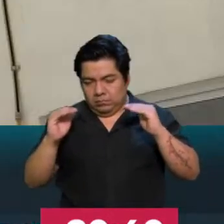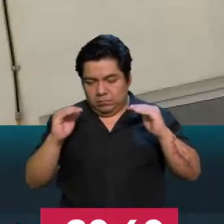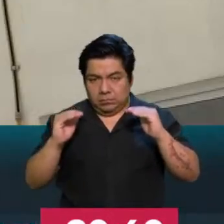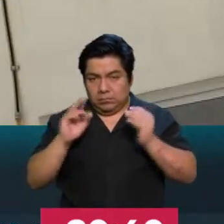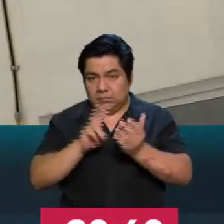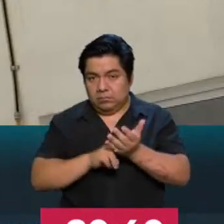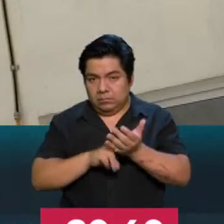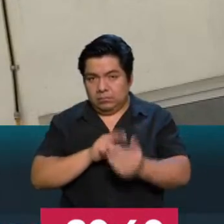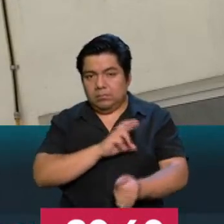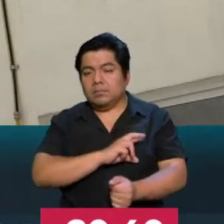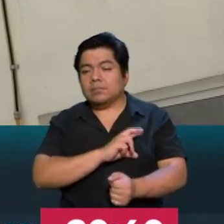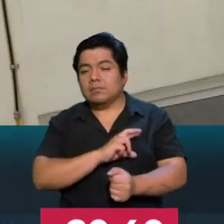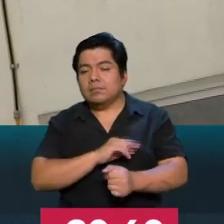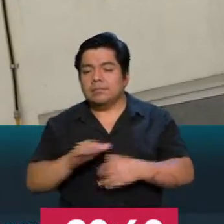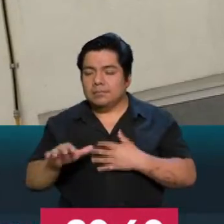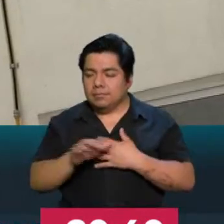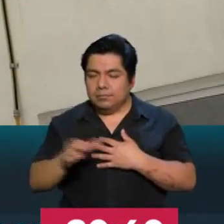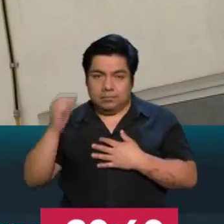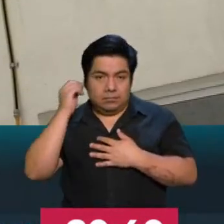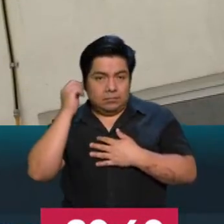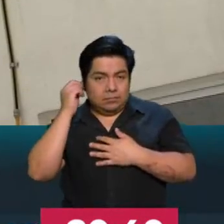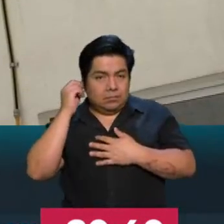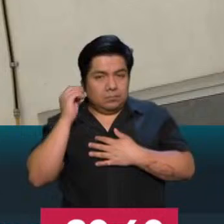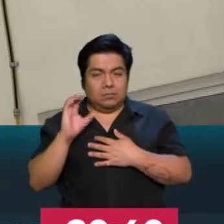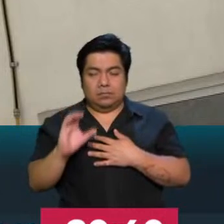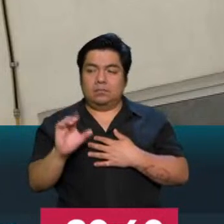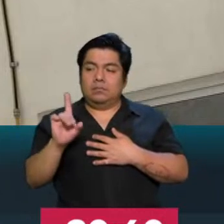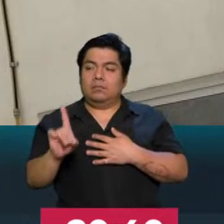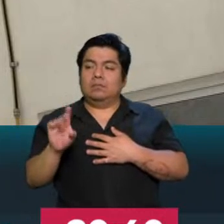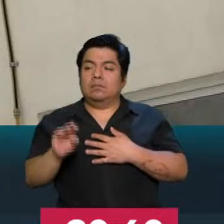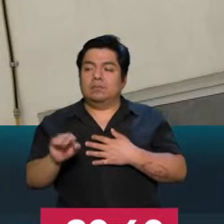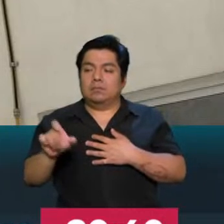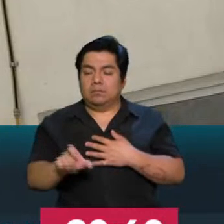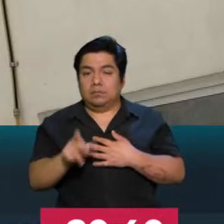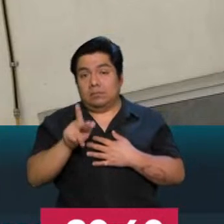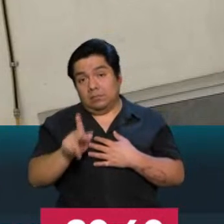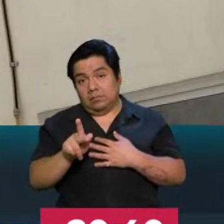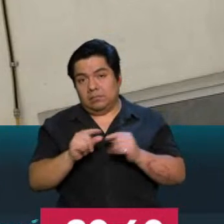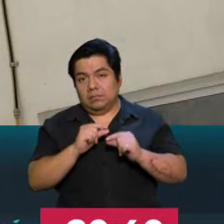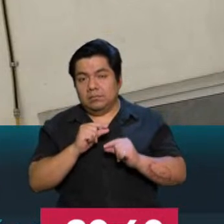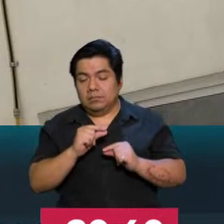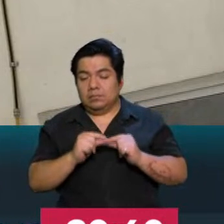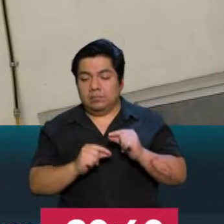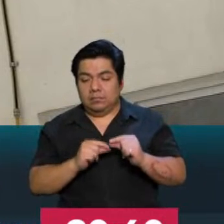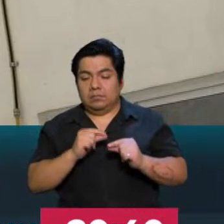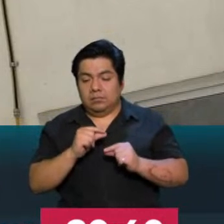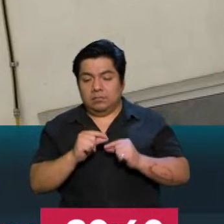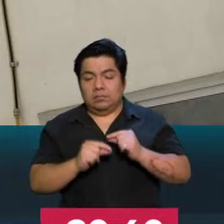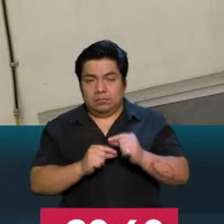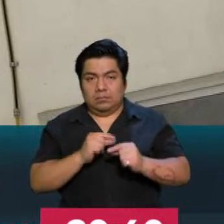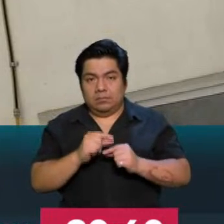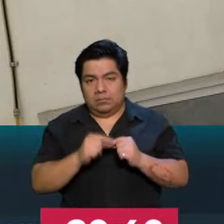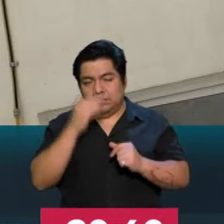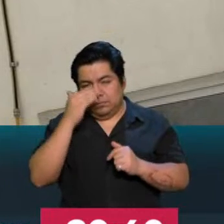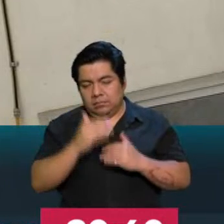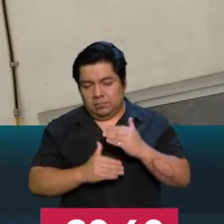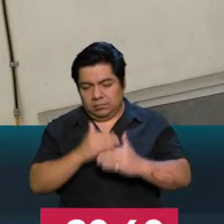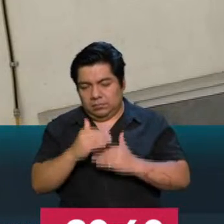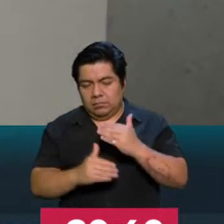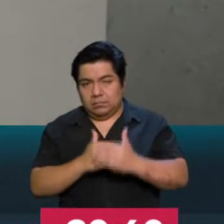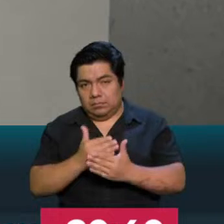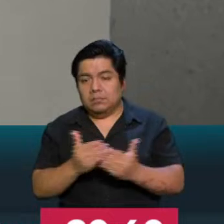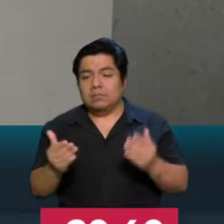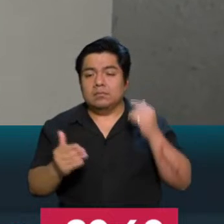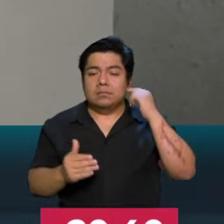monto de las rentas, el mercado de las rentas en la Ciudad de México, pero también queremos que poco a poco se dé un proceso